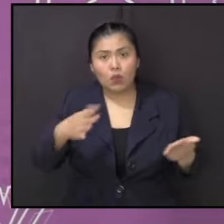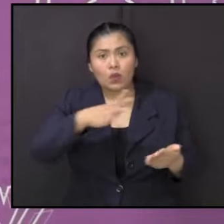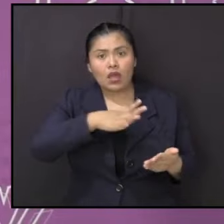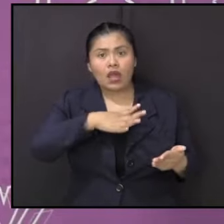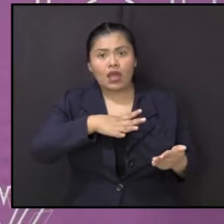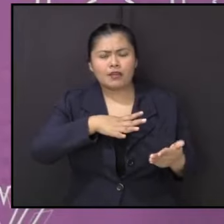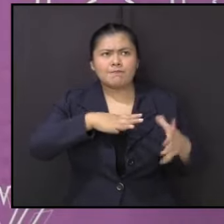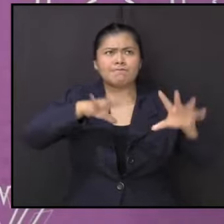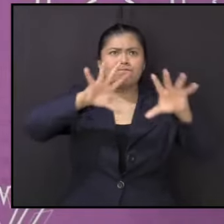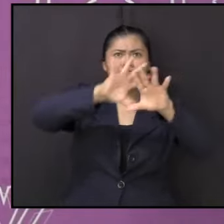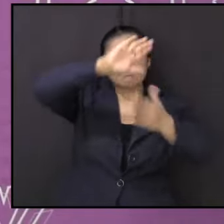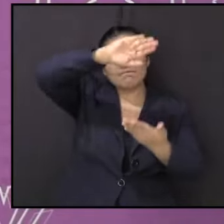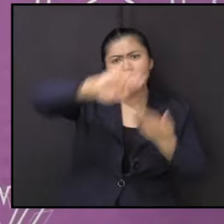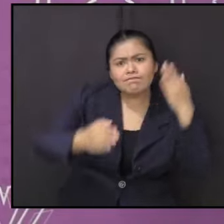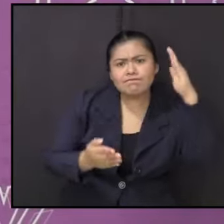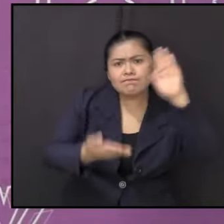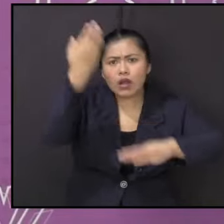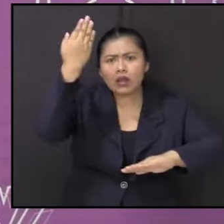mundial, una